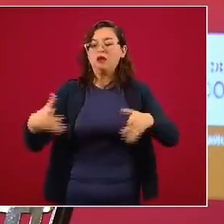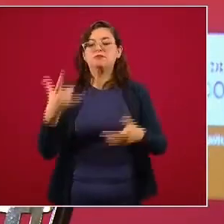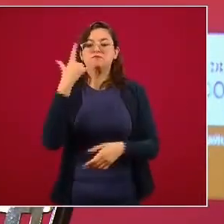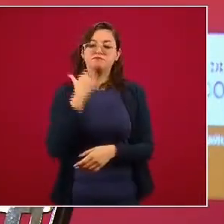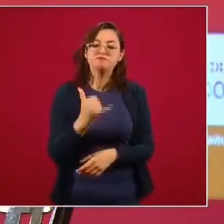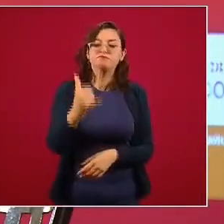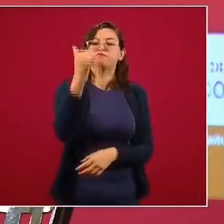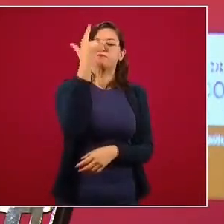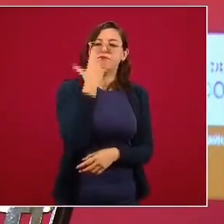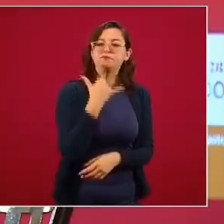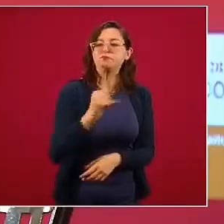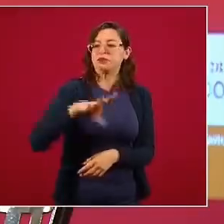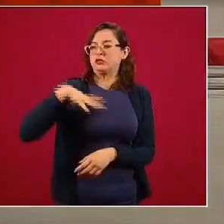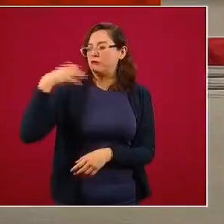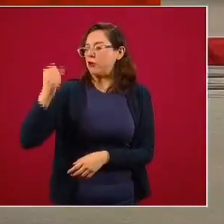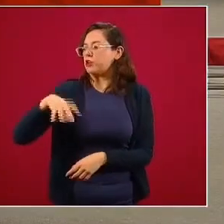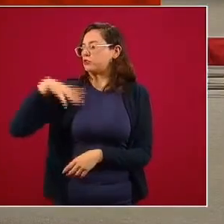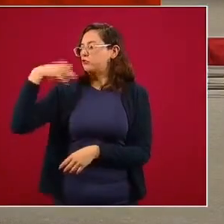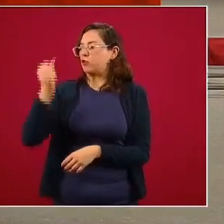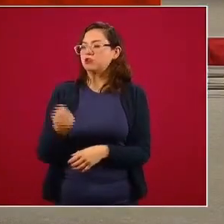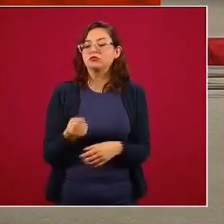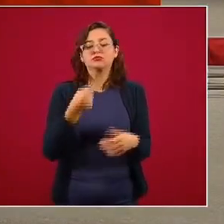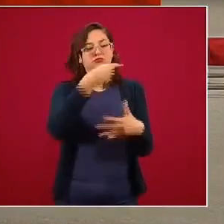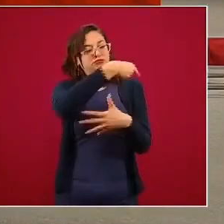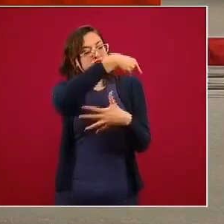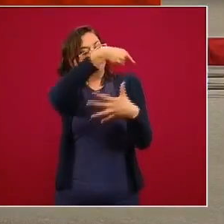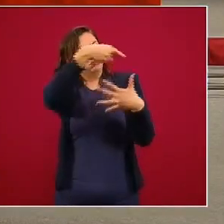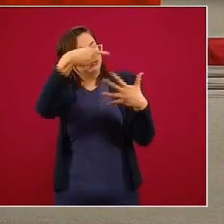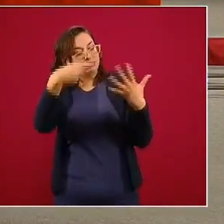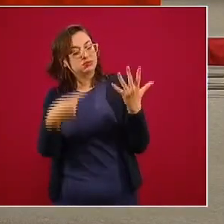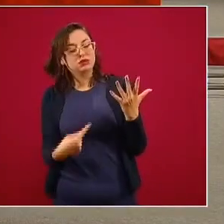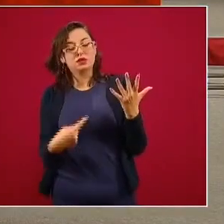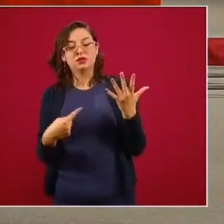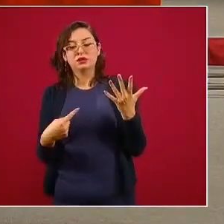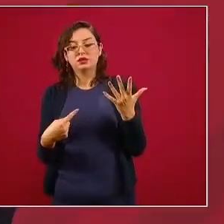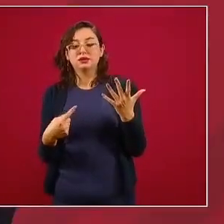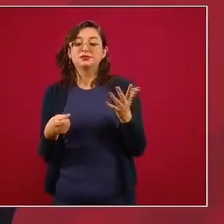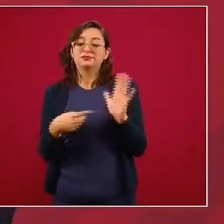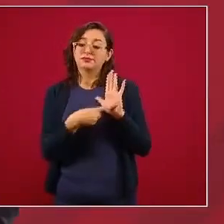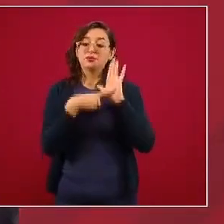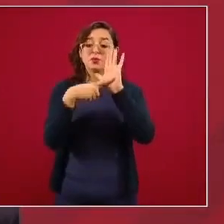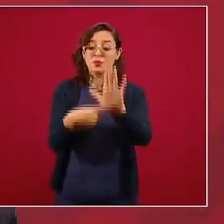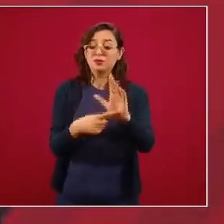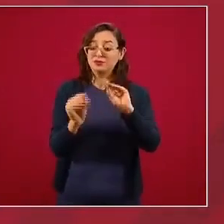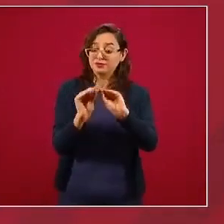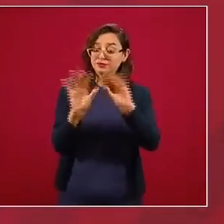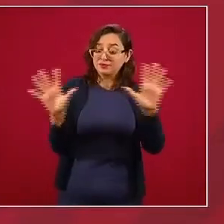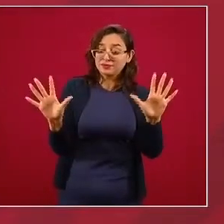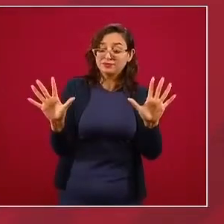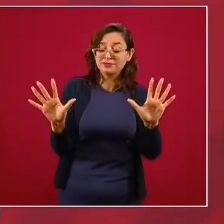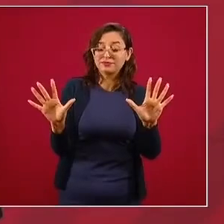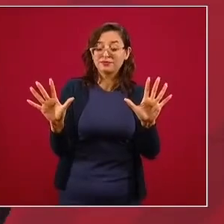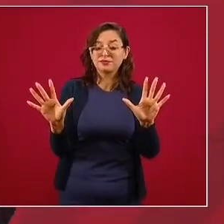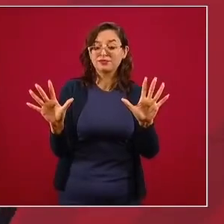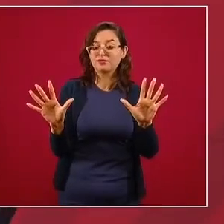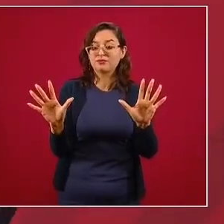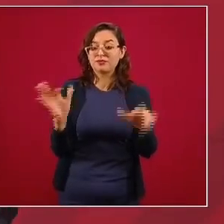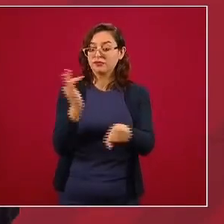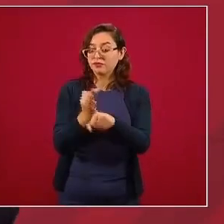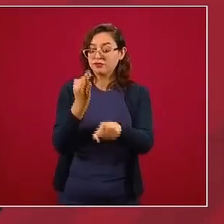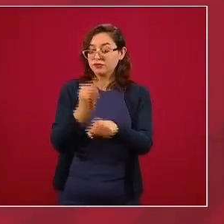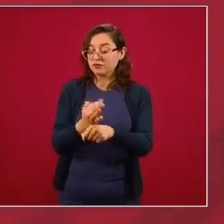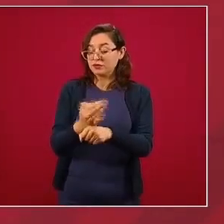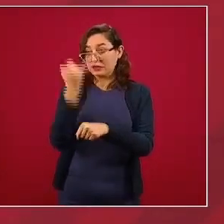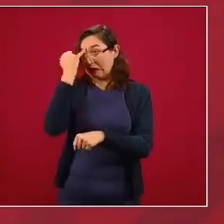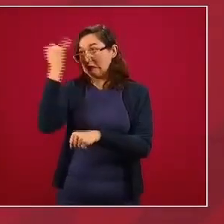otros innumerables aspectos. Los números son claros, no son creados ahora por